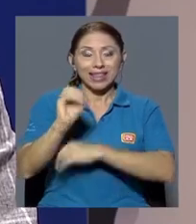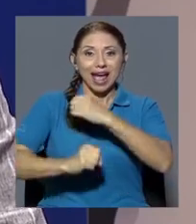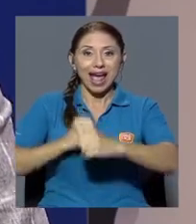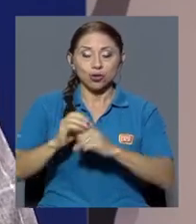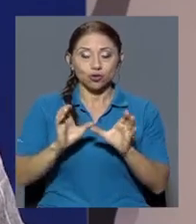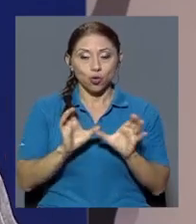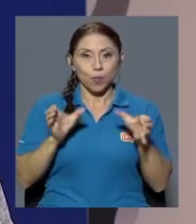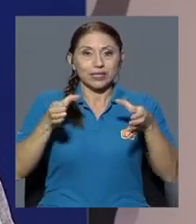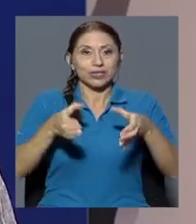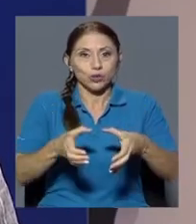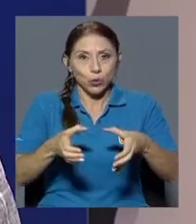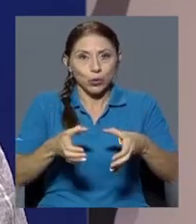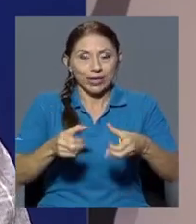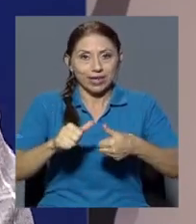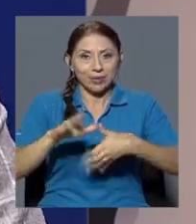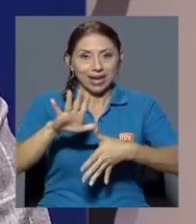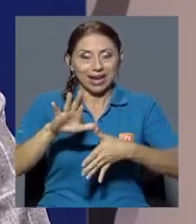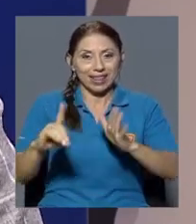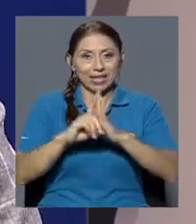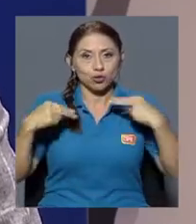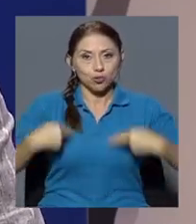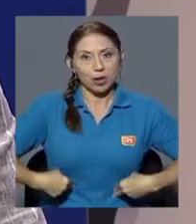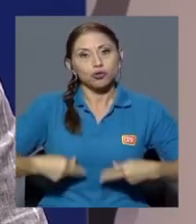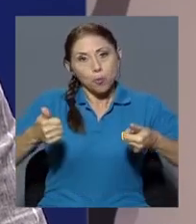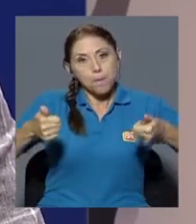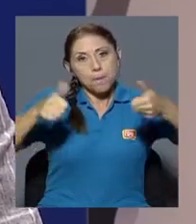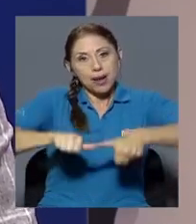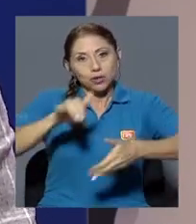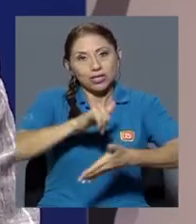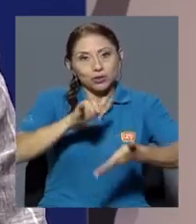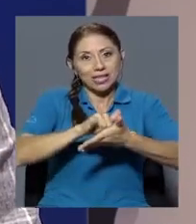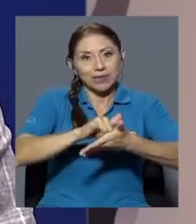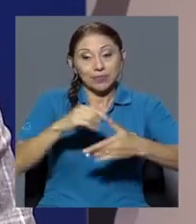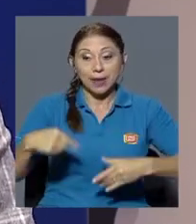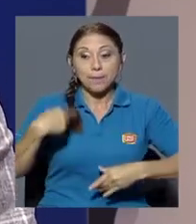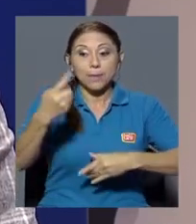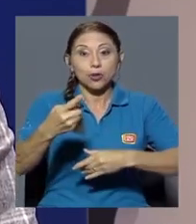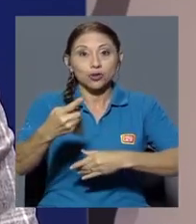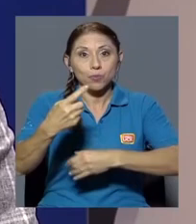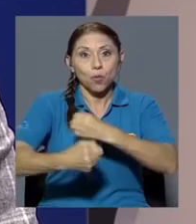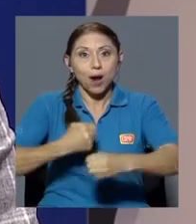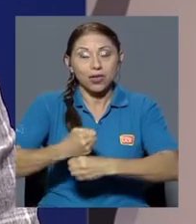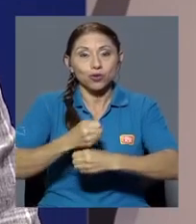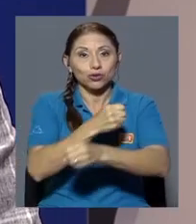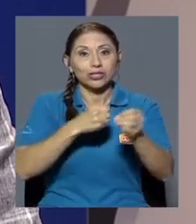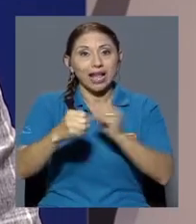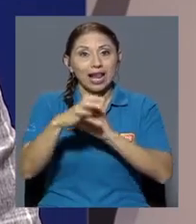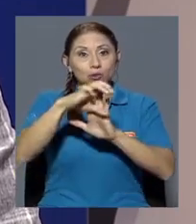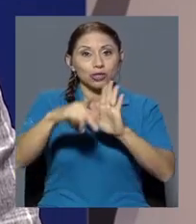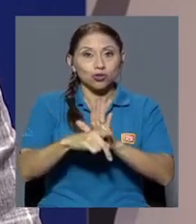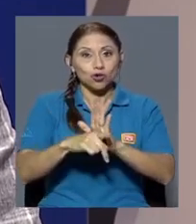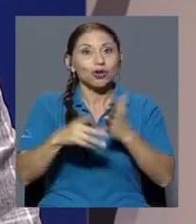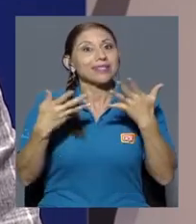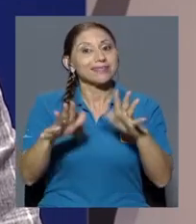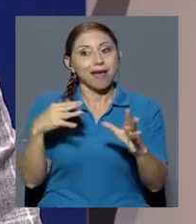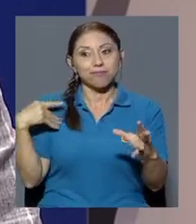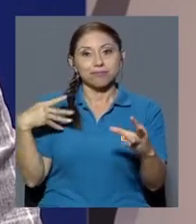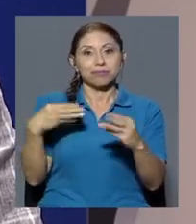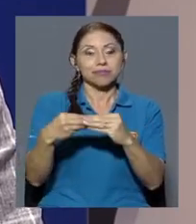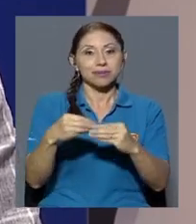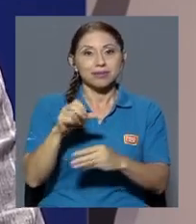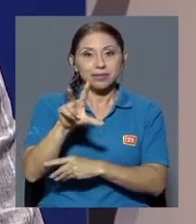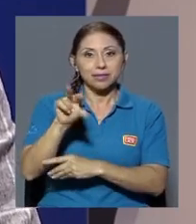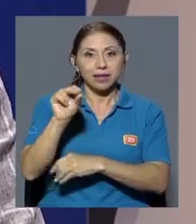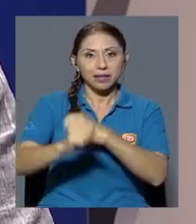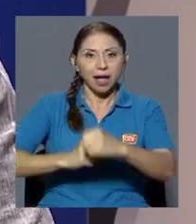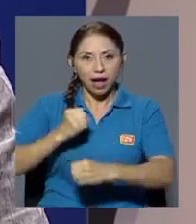humanos o pacto de san josé y además el otro año la sala constitucional cumple 30 años de su existencia entonces vemos